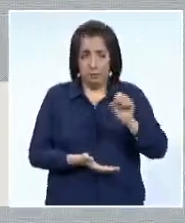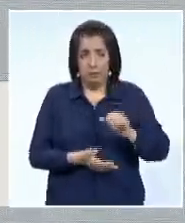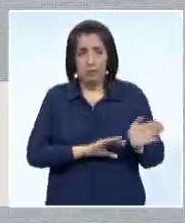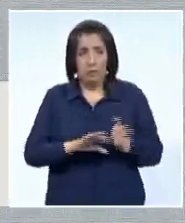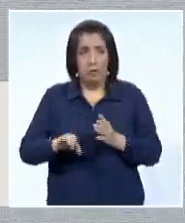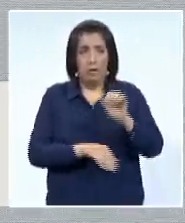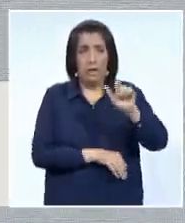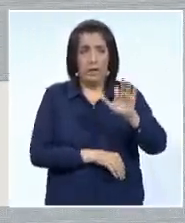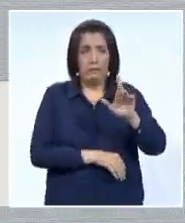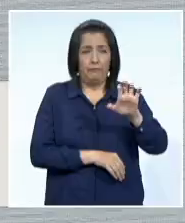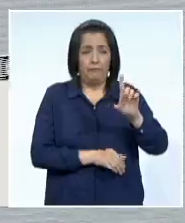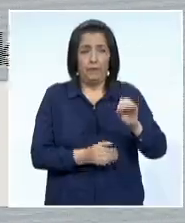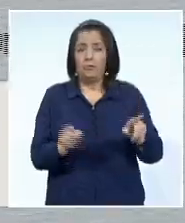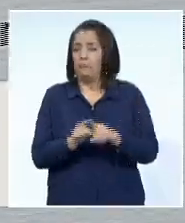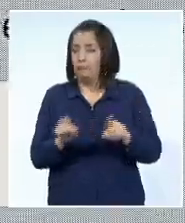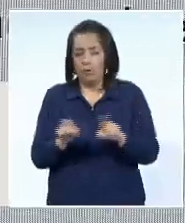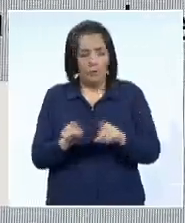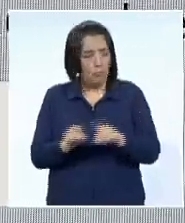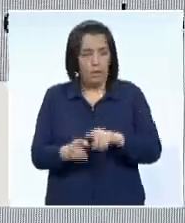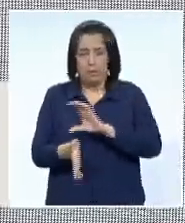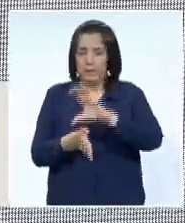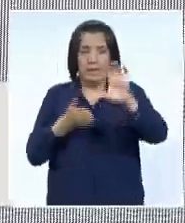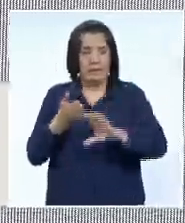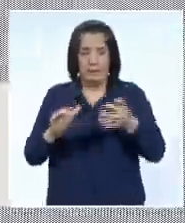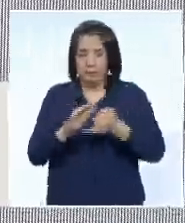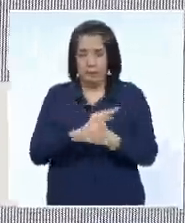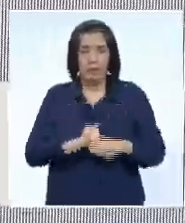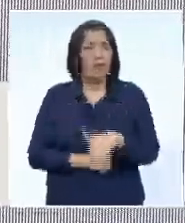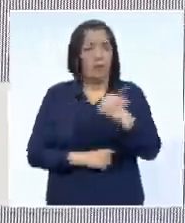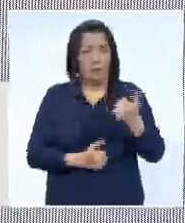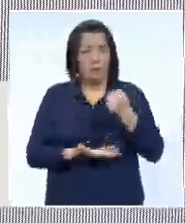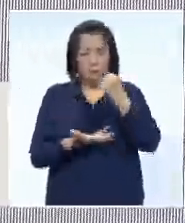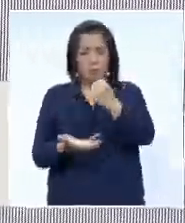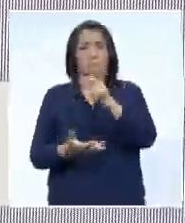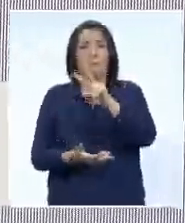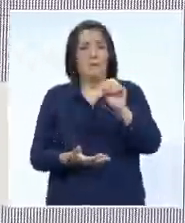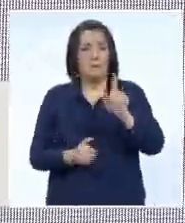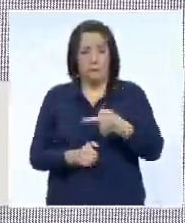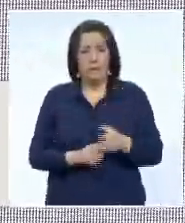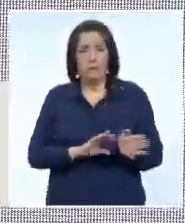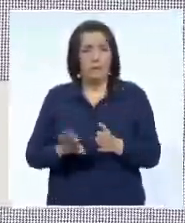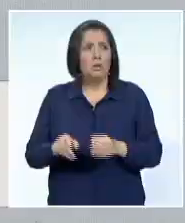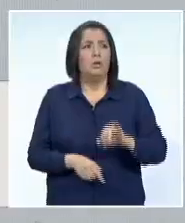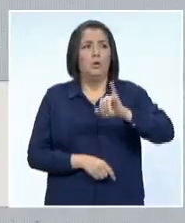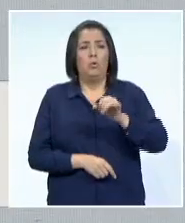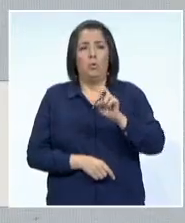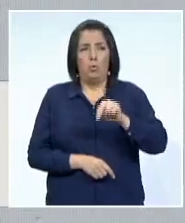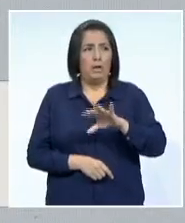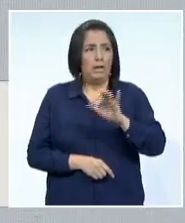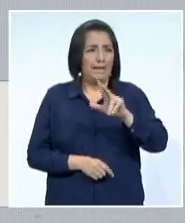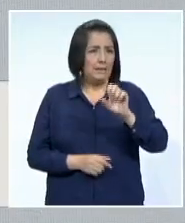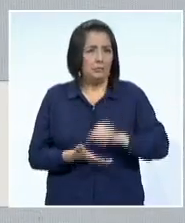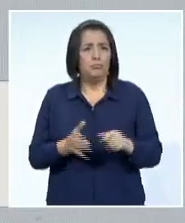Alfredo Valdivia Lara cometió el mismo delito en Cajamarca y por él se ofrecen otros 20.000 soles, al igual que por Juan Carlos